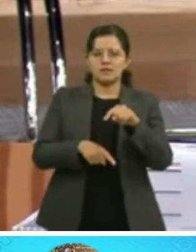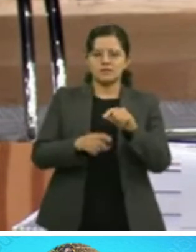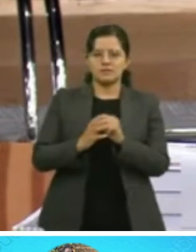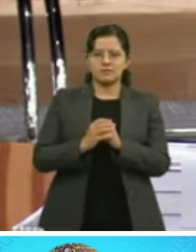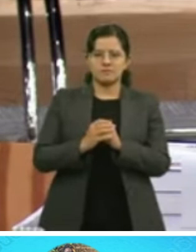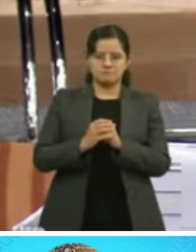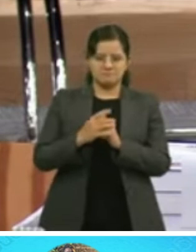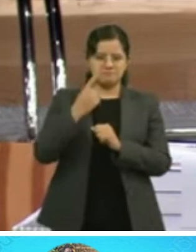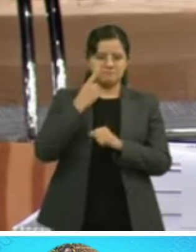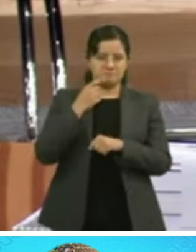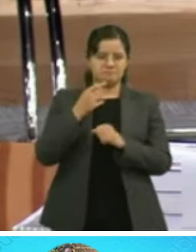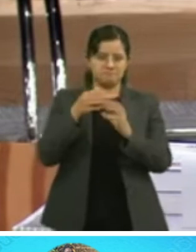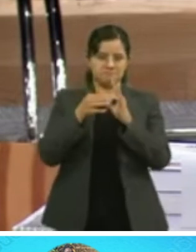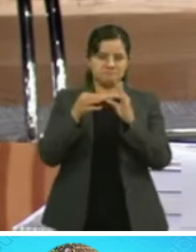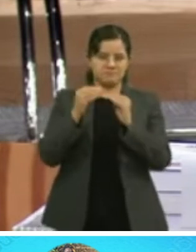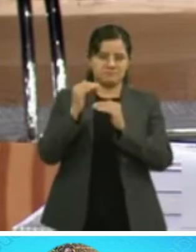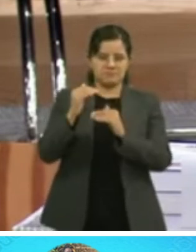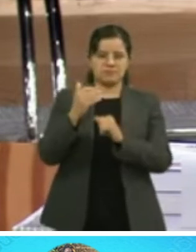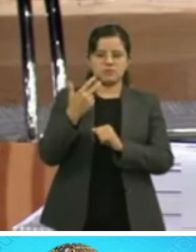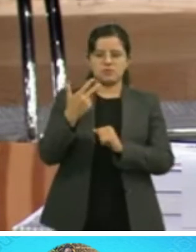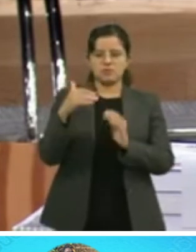términos netos a